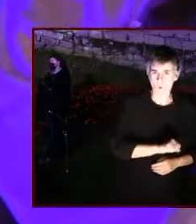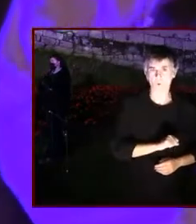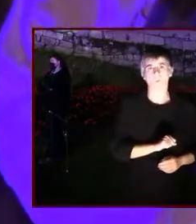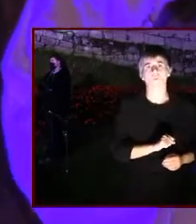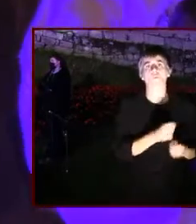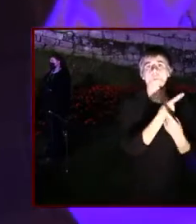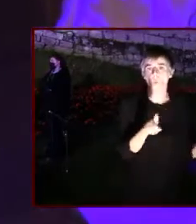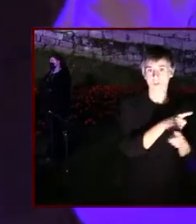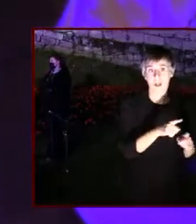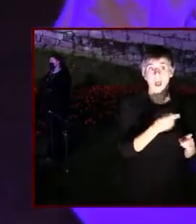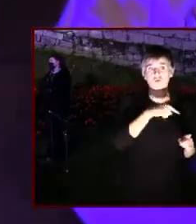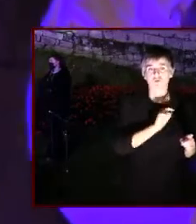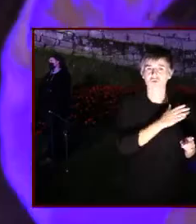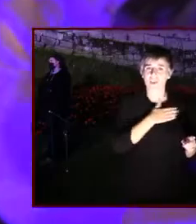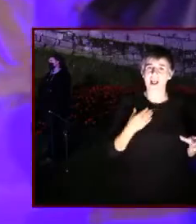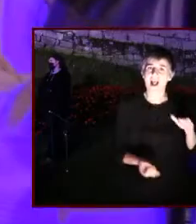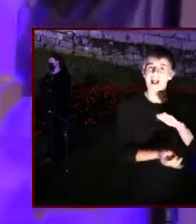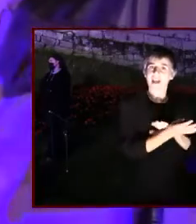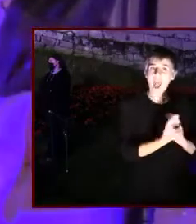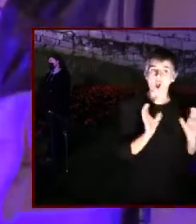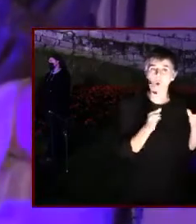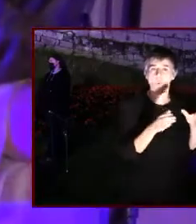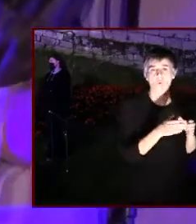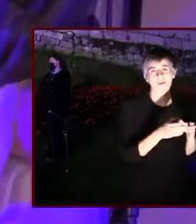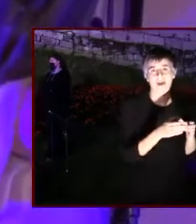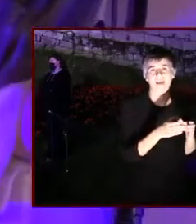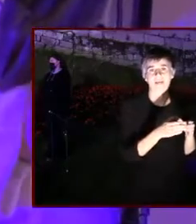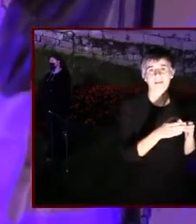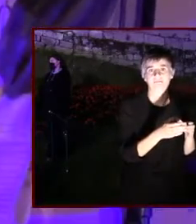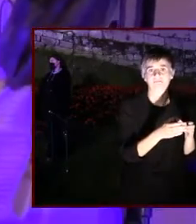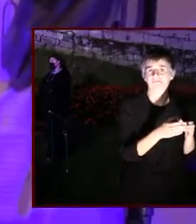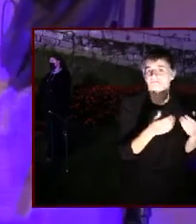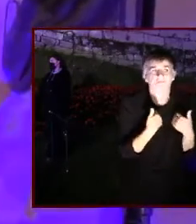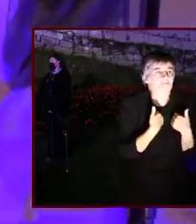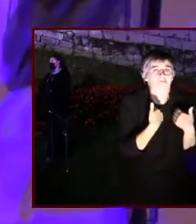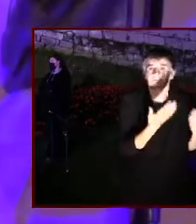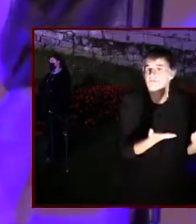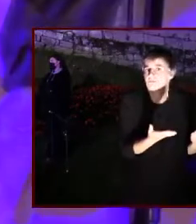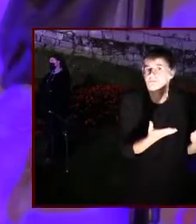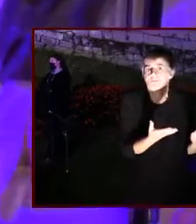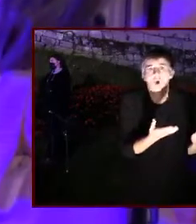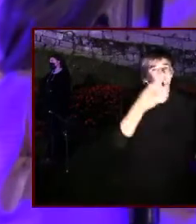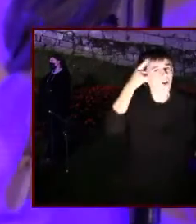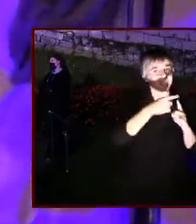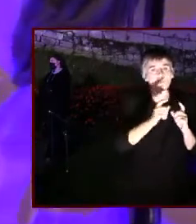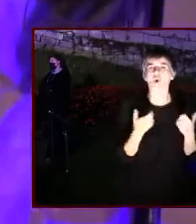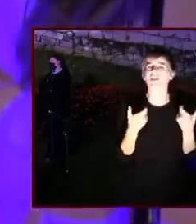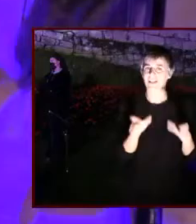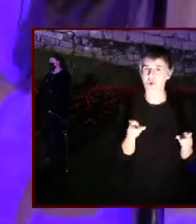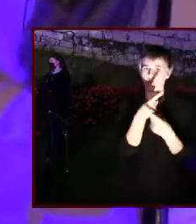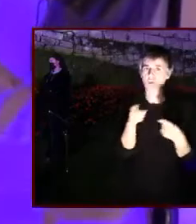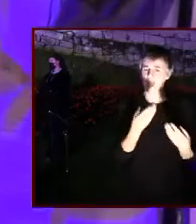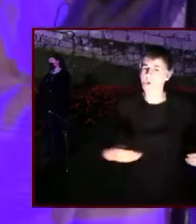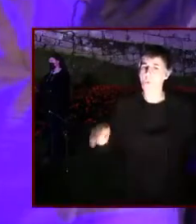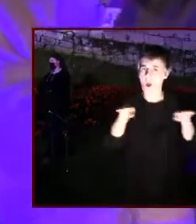a formar unha comunidade desde a que estamos dispostas a lograr un sector musical igualitario.